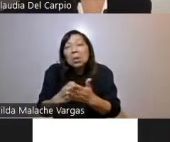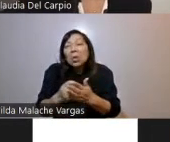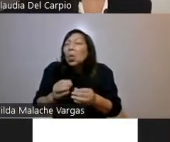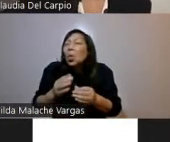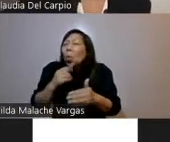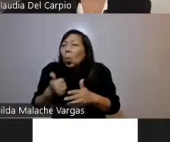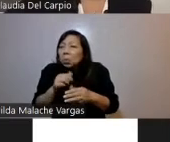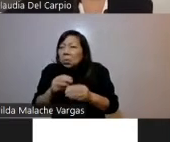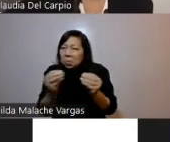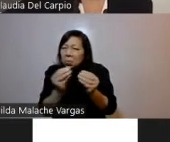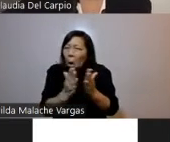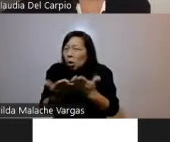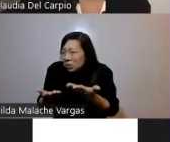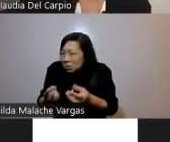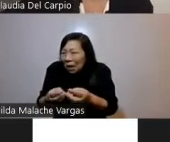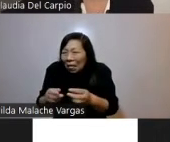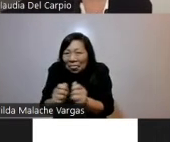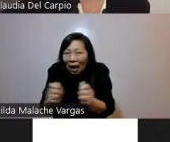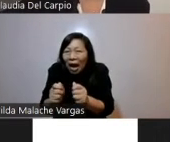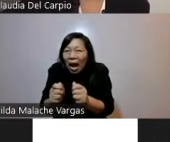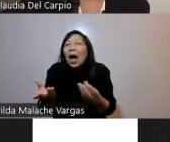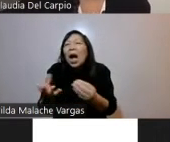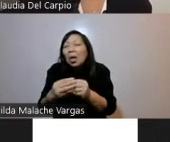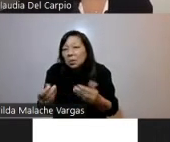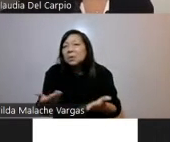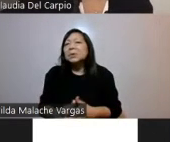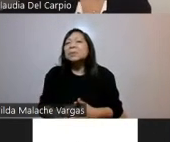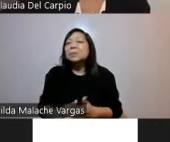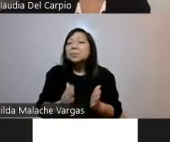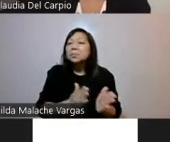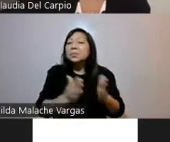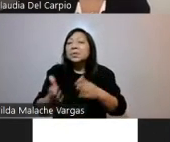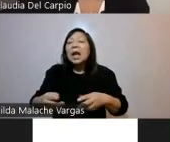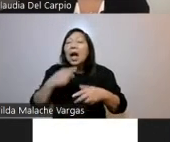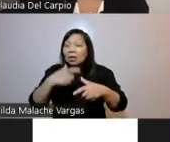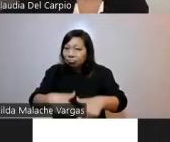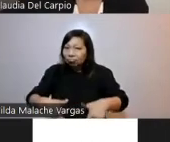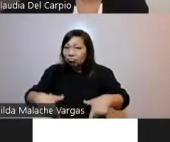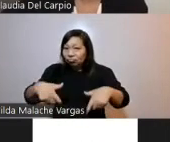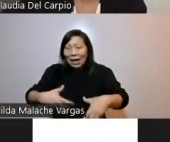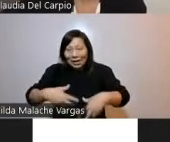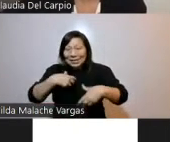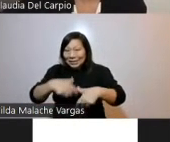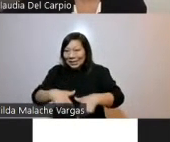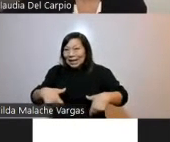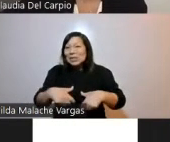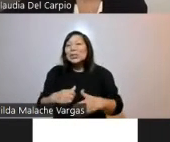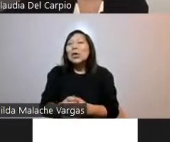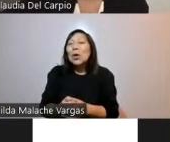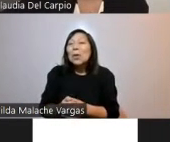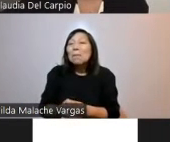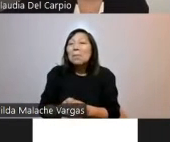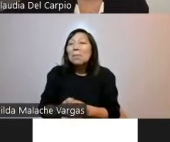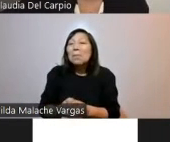sus componentes, ¿no? Y al ser de algodón, es degradable. Y el calzón o la ropa interior absorbente está hecha es